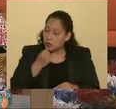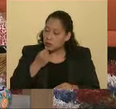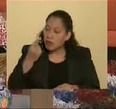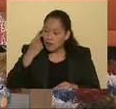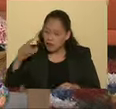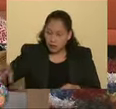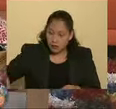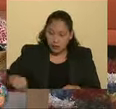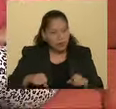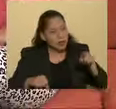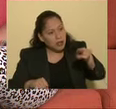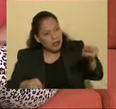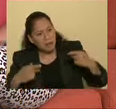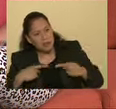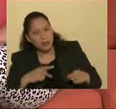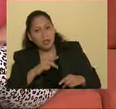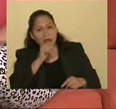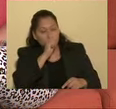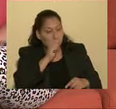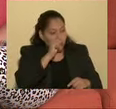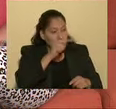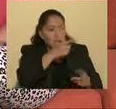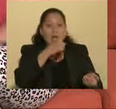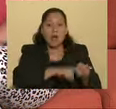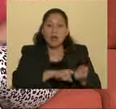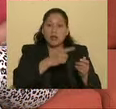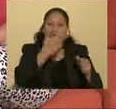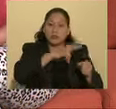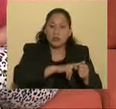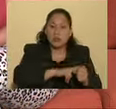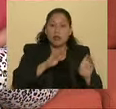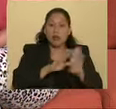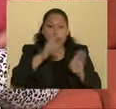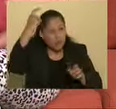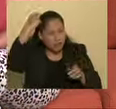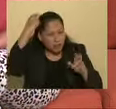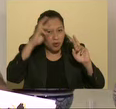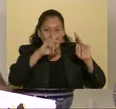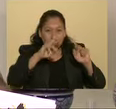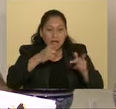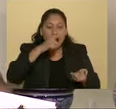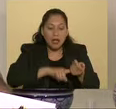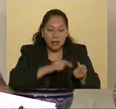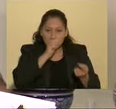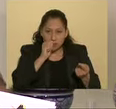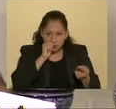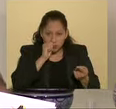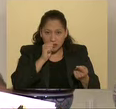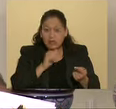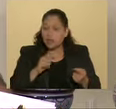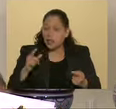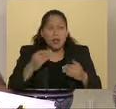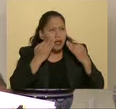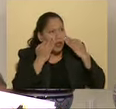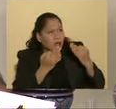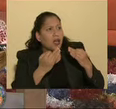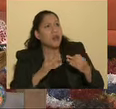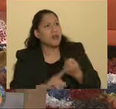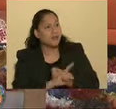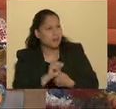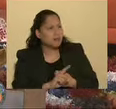a adictos en un centro de desintoxicación, que vea los cerebros cómo se dañan por la cocaína, que vea nada más todas las consecuencias